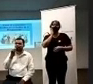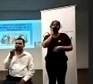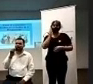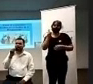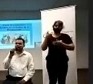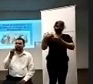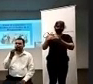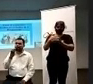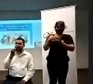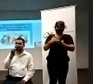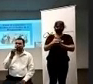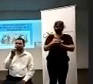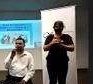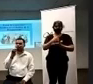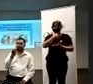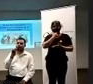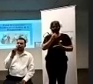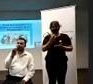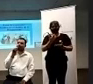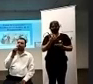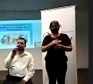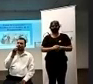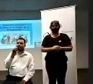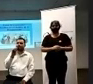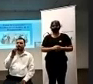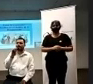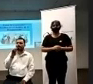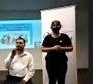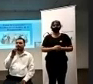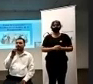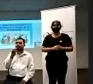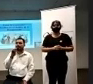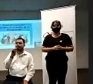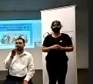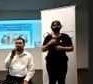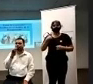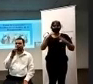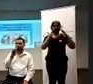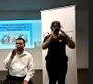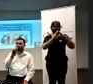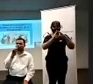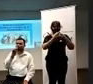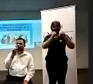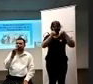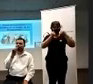e-commerce, que fue algo que trajo, algo bueno que trajo la pandemia. La cantidad de supermercados que tenemos accesibles,